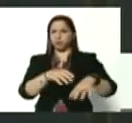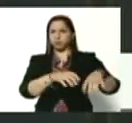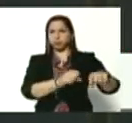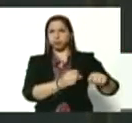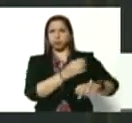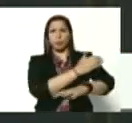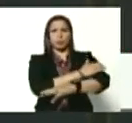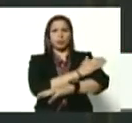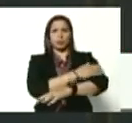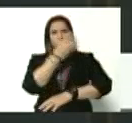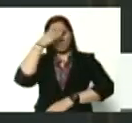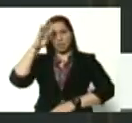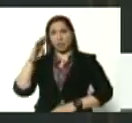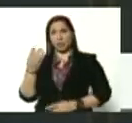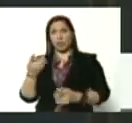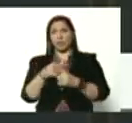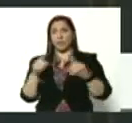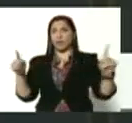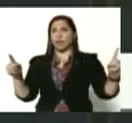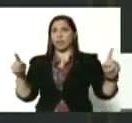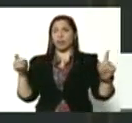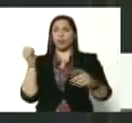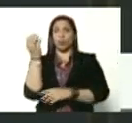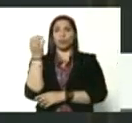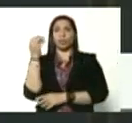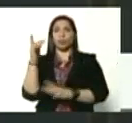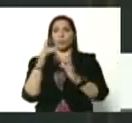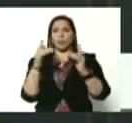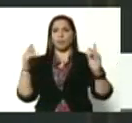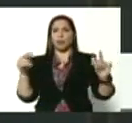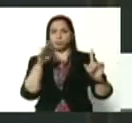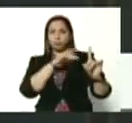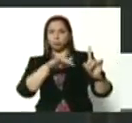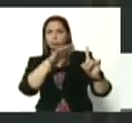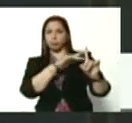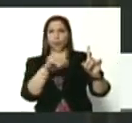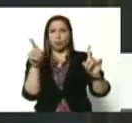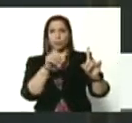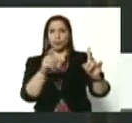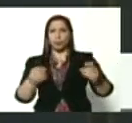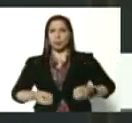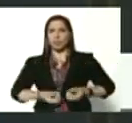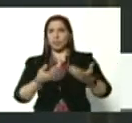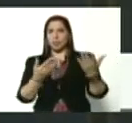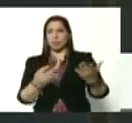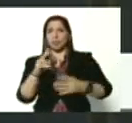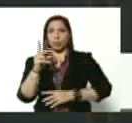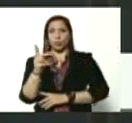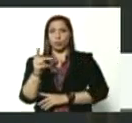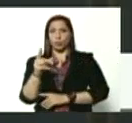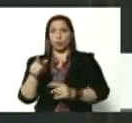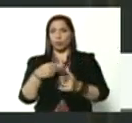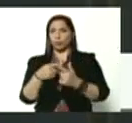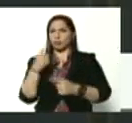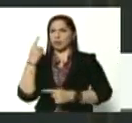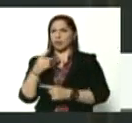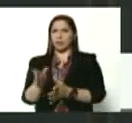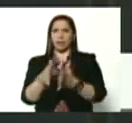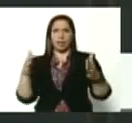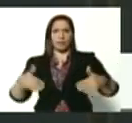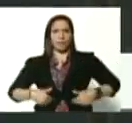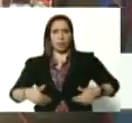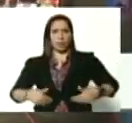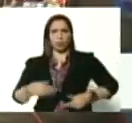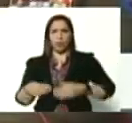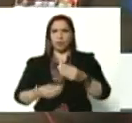era opuesta al congreso de panamá y conspiraba desde adentro para que no se diera el segundo debe ser titánico el esfuerzo